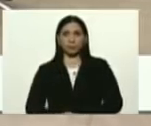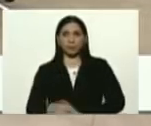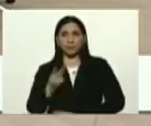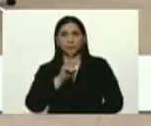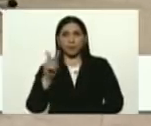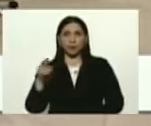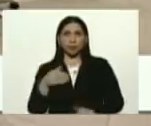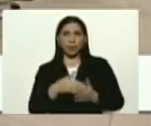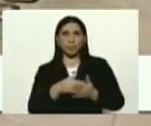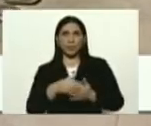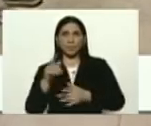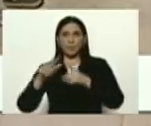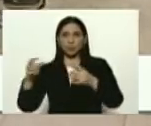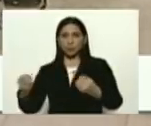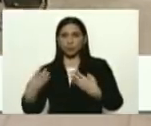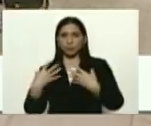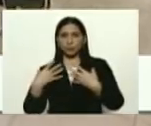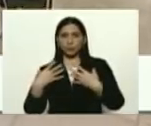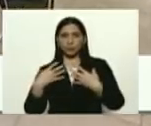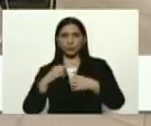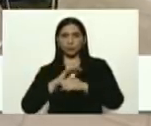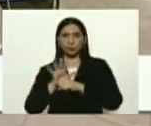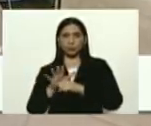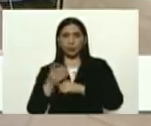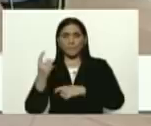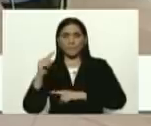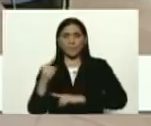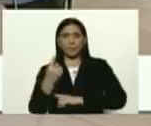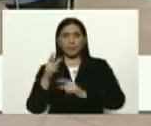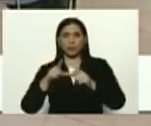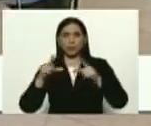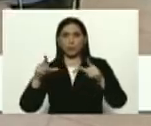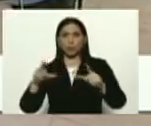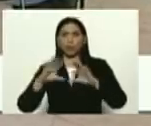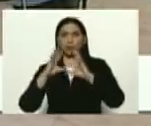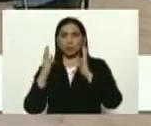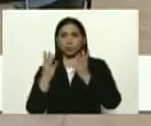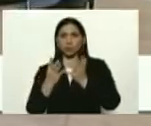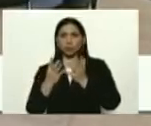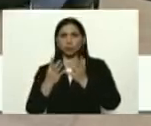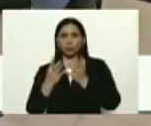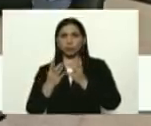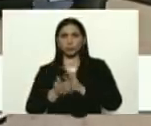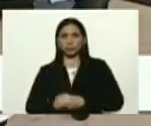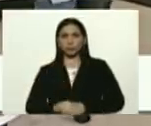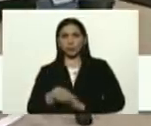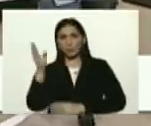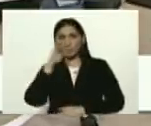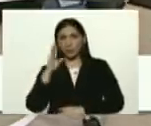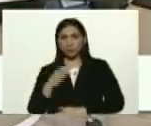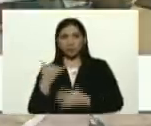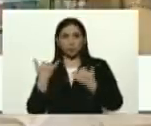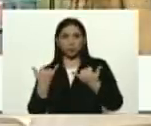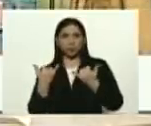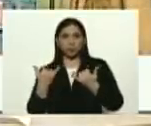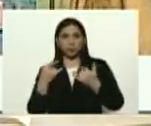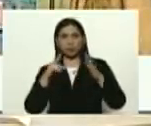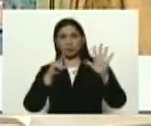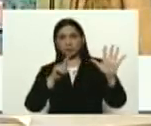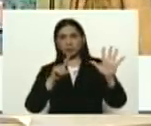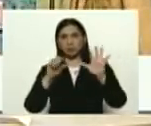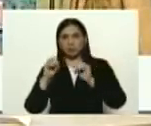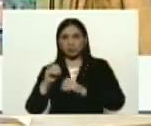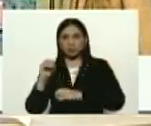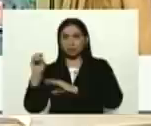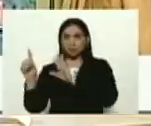22.000 casos. Primer lugar del mundo en casos por día. Brasil. Brasil acaba de llegar hoy a